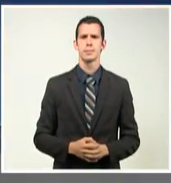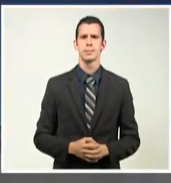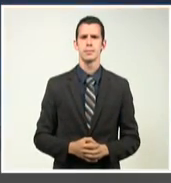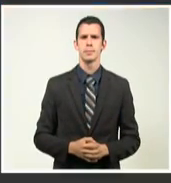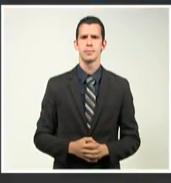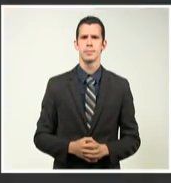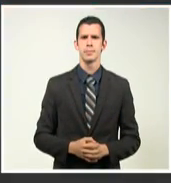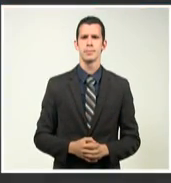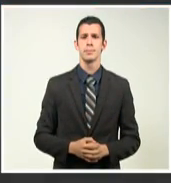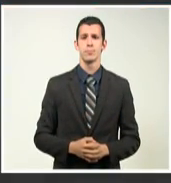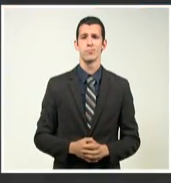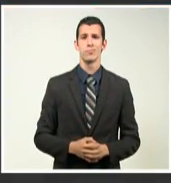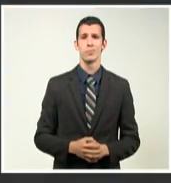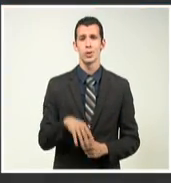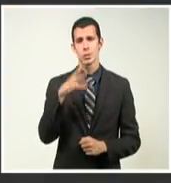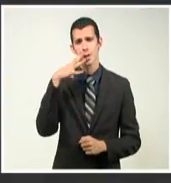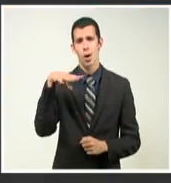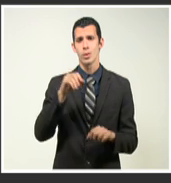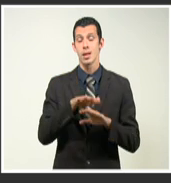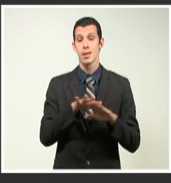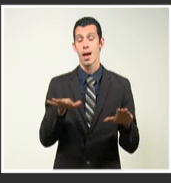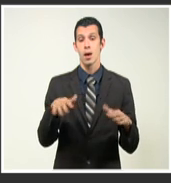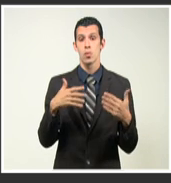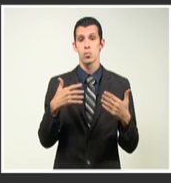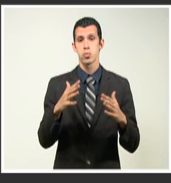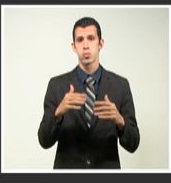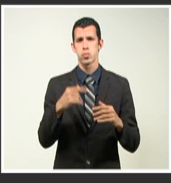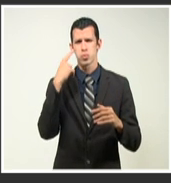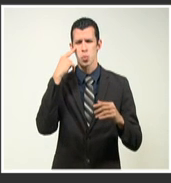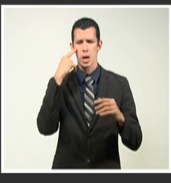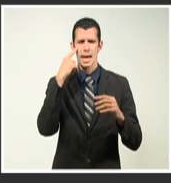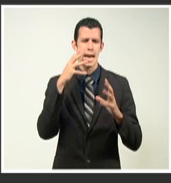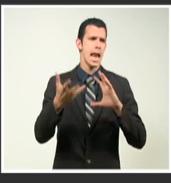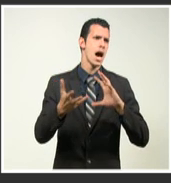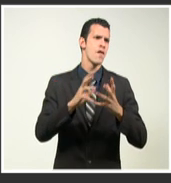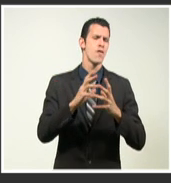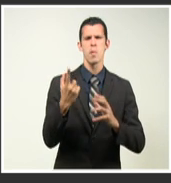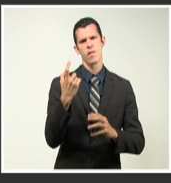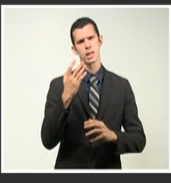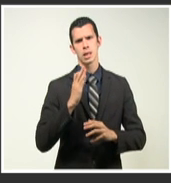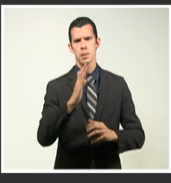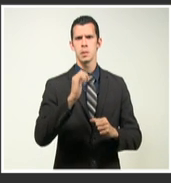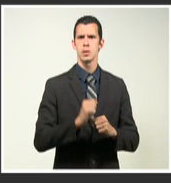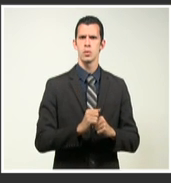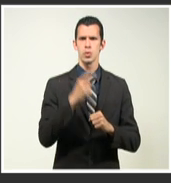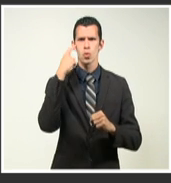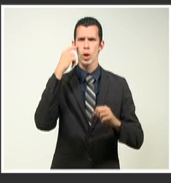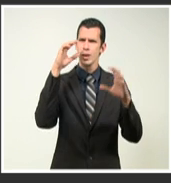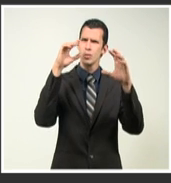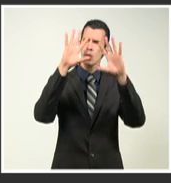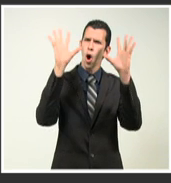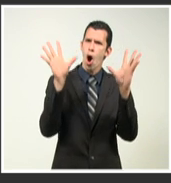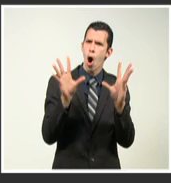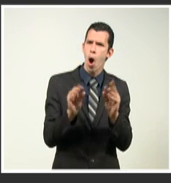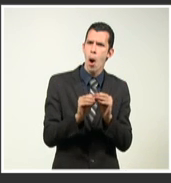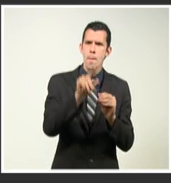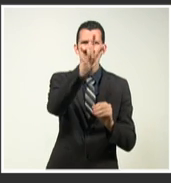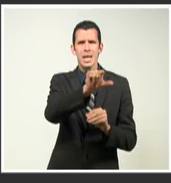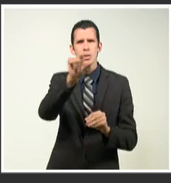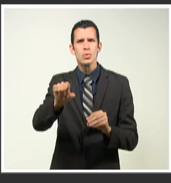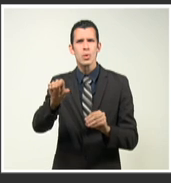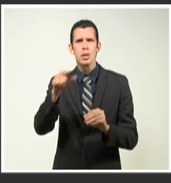tiene frente a esa expresión grotesca, anexionista, y por otro lado